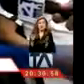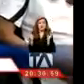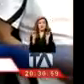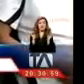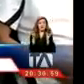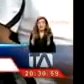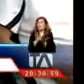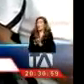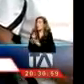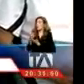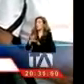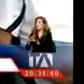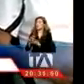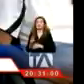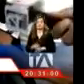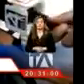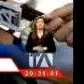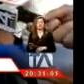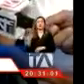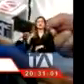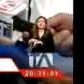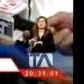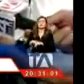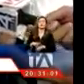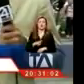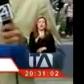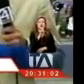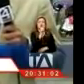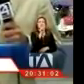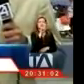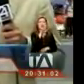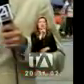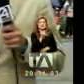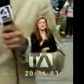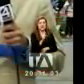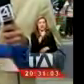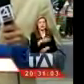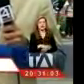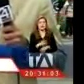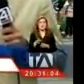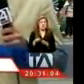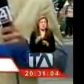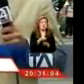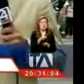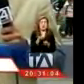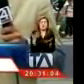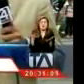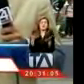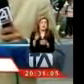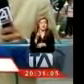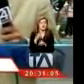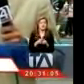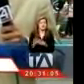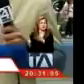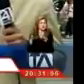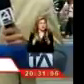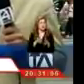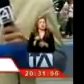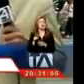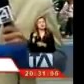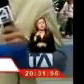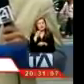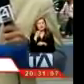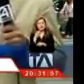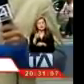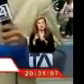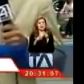la doctora. ¿Hace qué tiempo fue eso? Más o menos un mes. Hay proveedores de medicina incumplidos, según los directivos de las casas de salud, que pasan a una